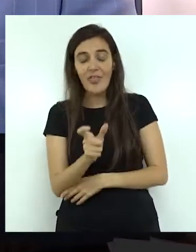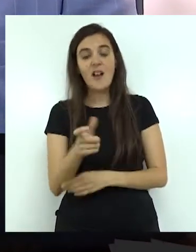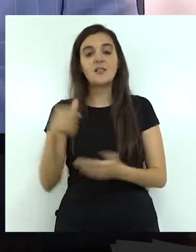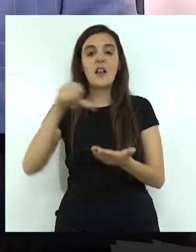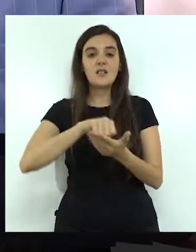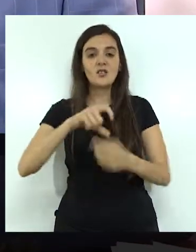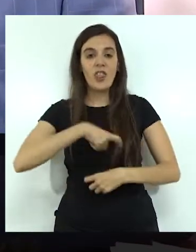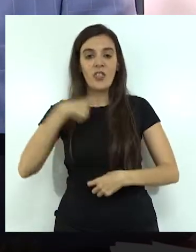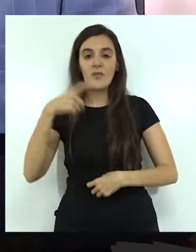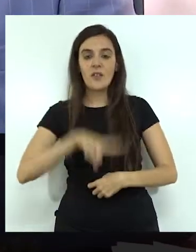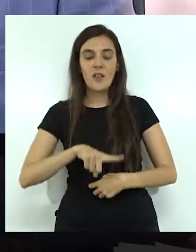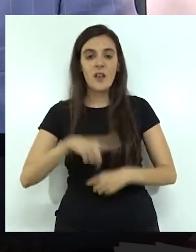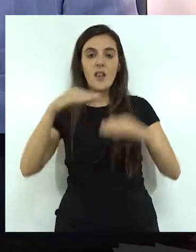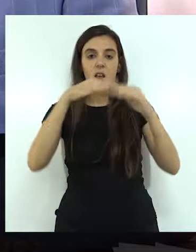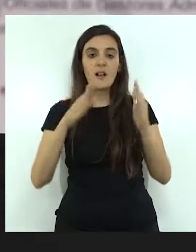catastro